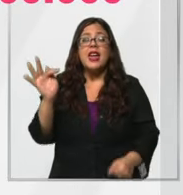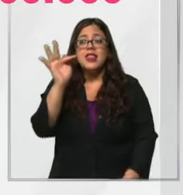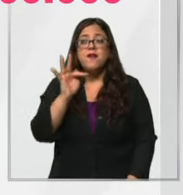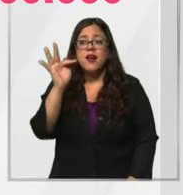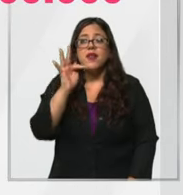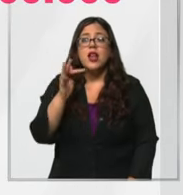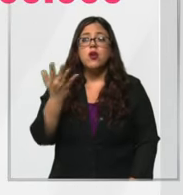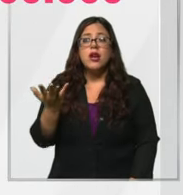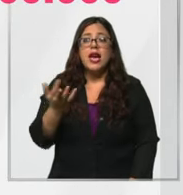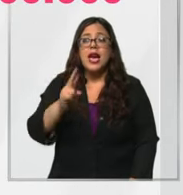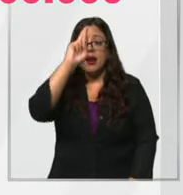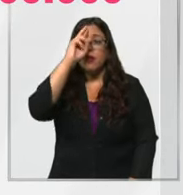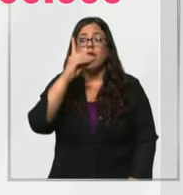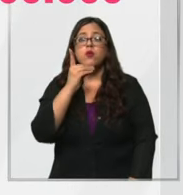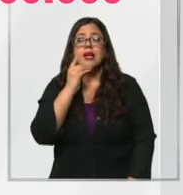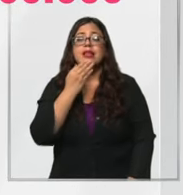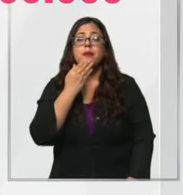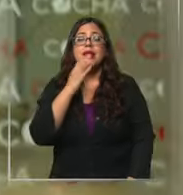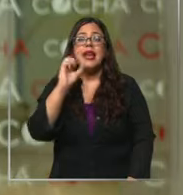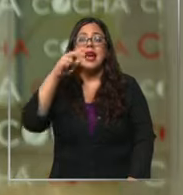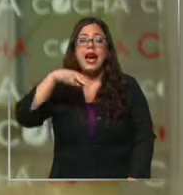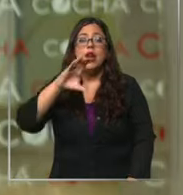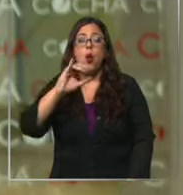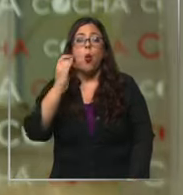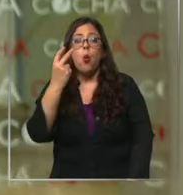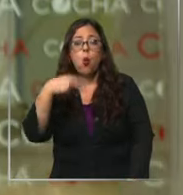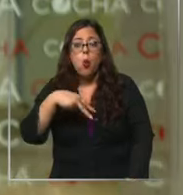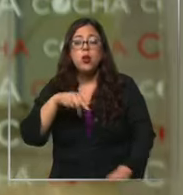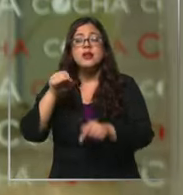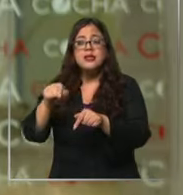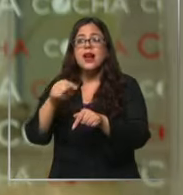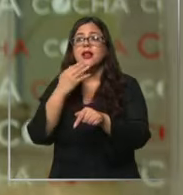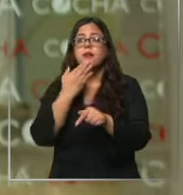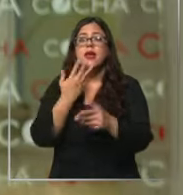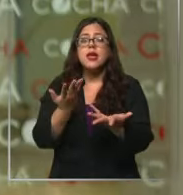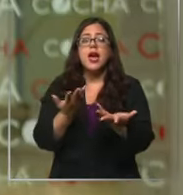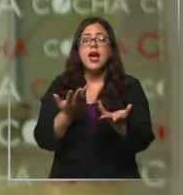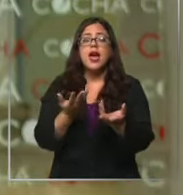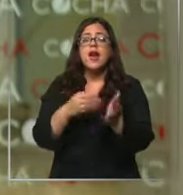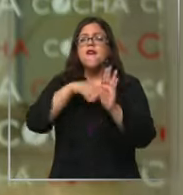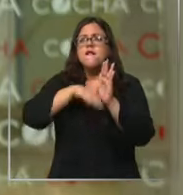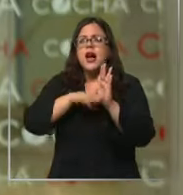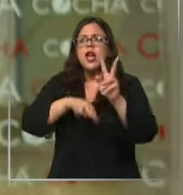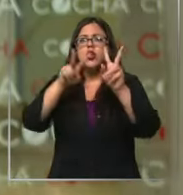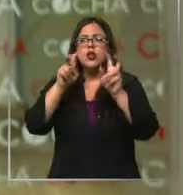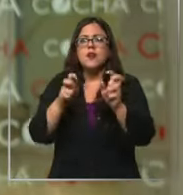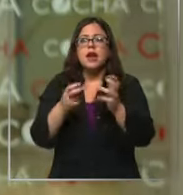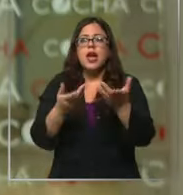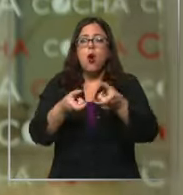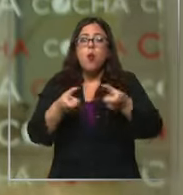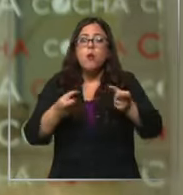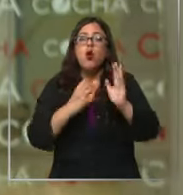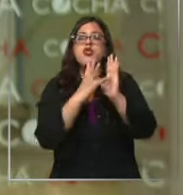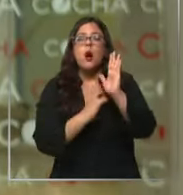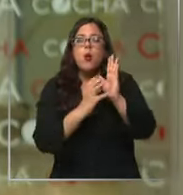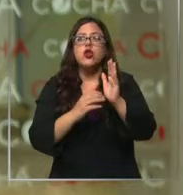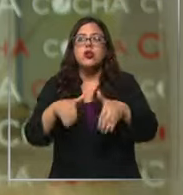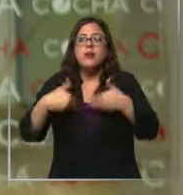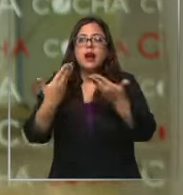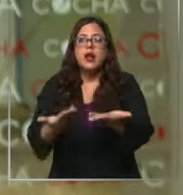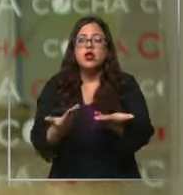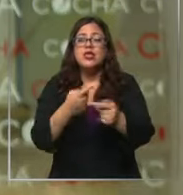de 7 noches por 1.200.000. Lo bueno es que estamos con una super oferta de cupones de descuento y estamos regalando 100